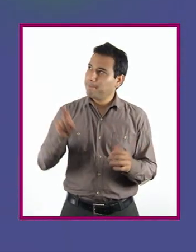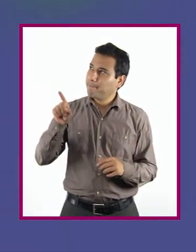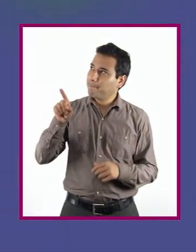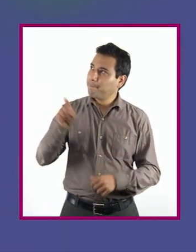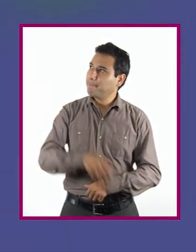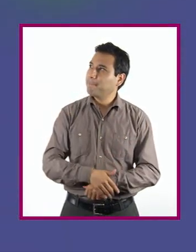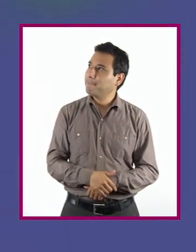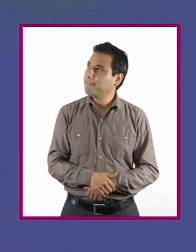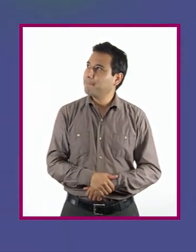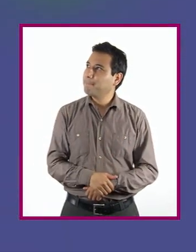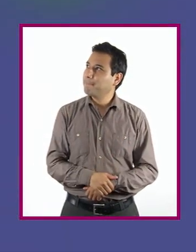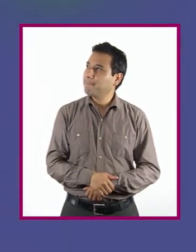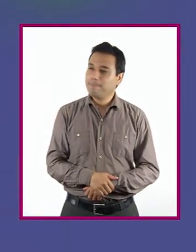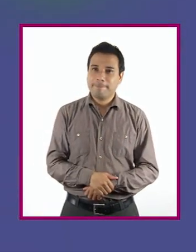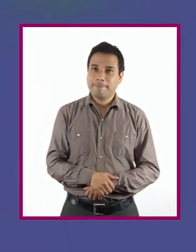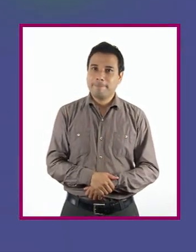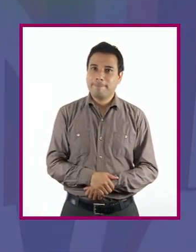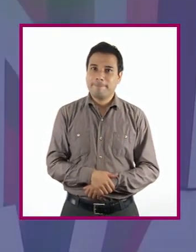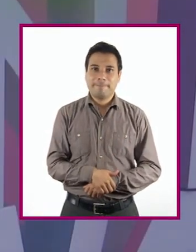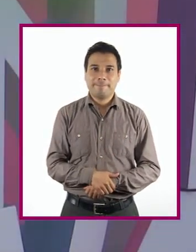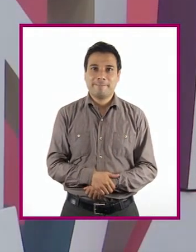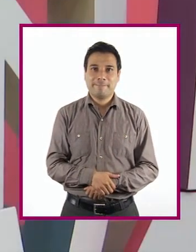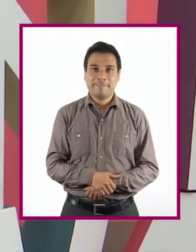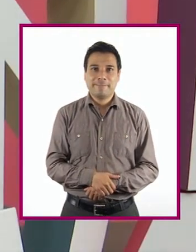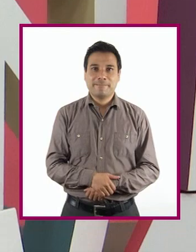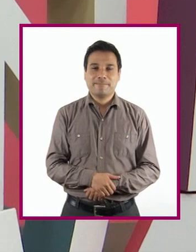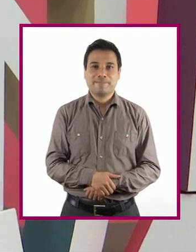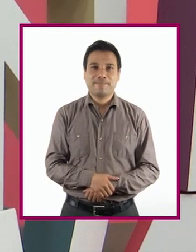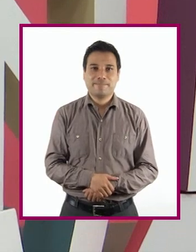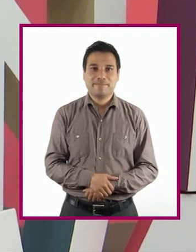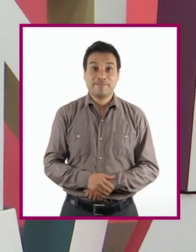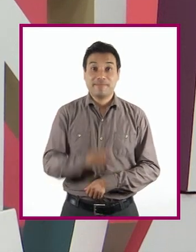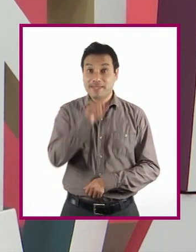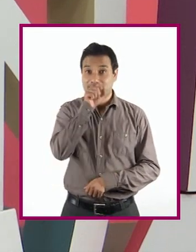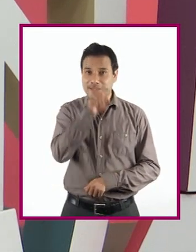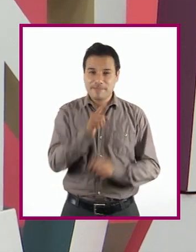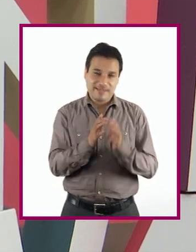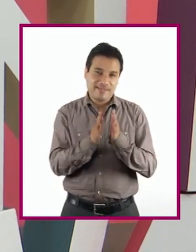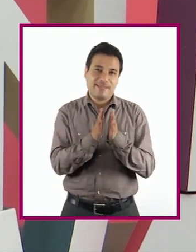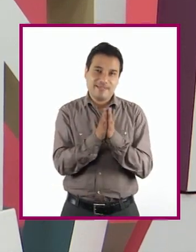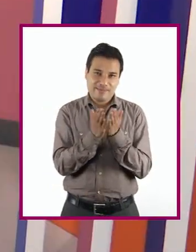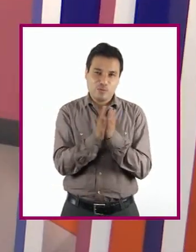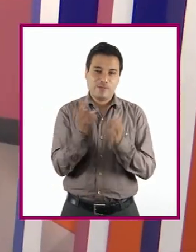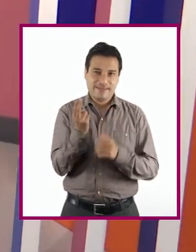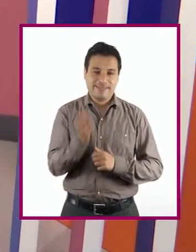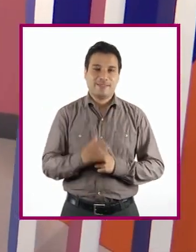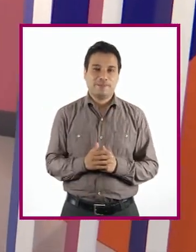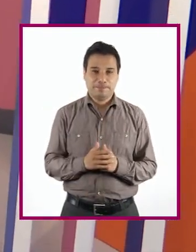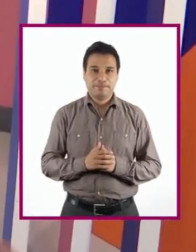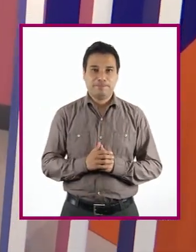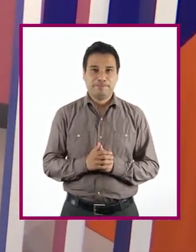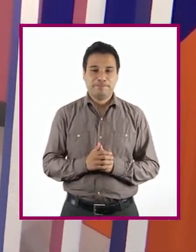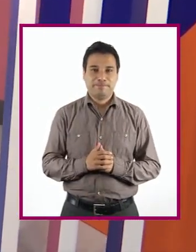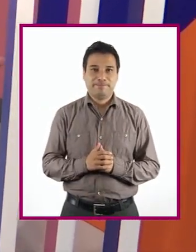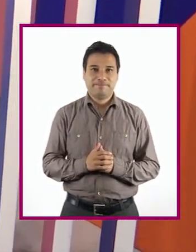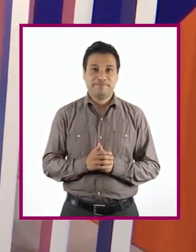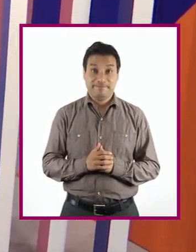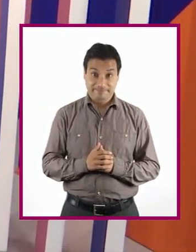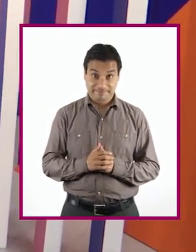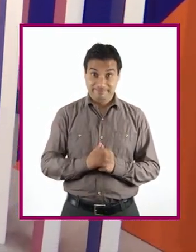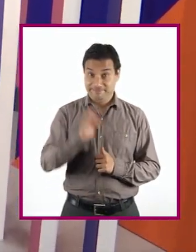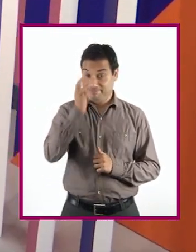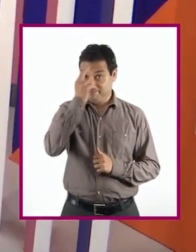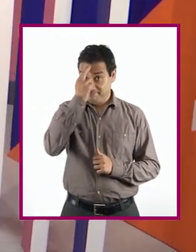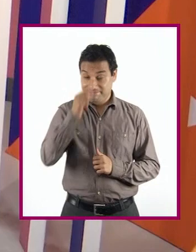y lápiz o bolígrafo para tomar notas. También tengan a la mano su libro de texto. Recuerden que todo lo que